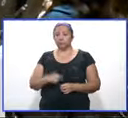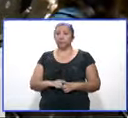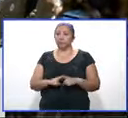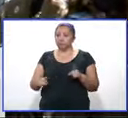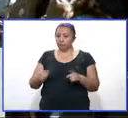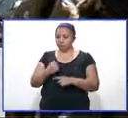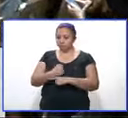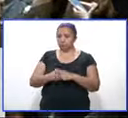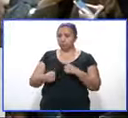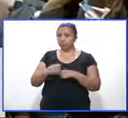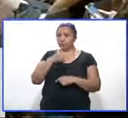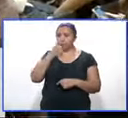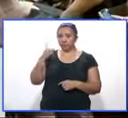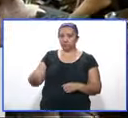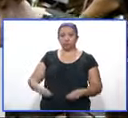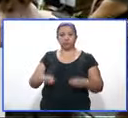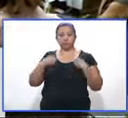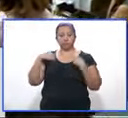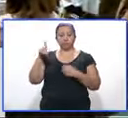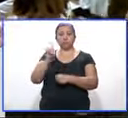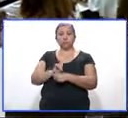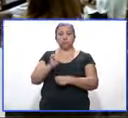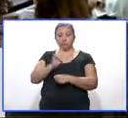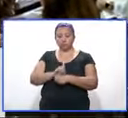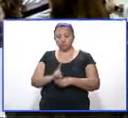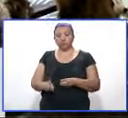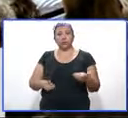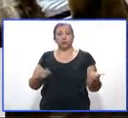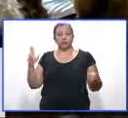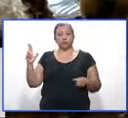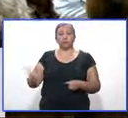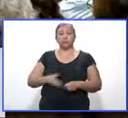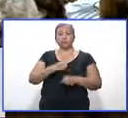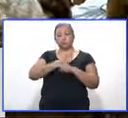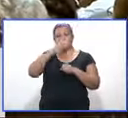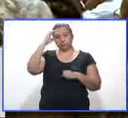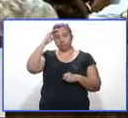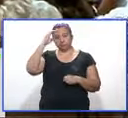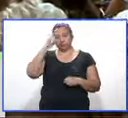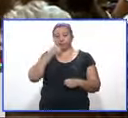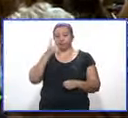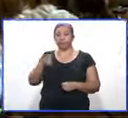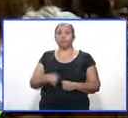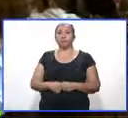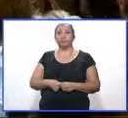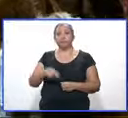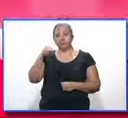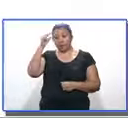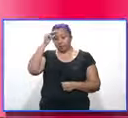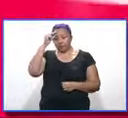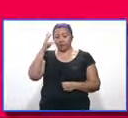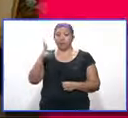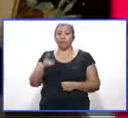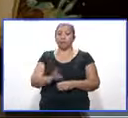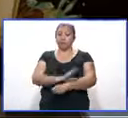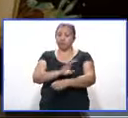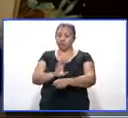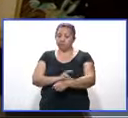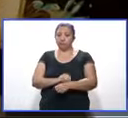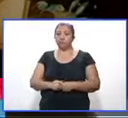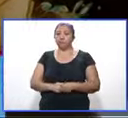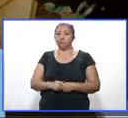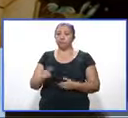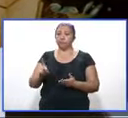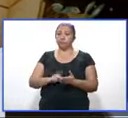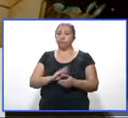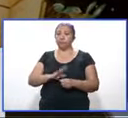diversas situaciones que enfrentan en su vida cotidiana, pues desarrollarán habilidades, pensamiento crítico e inteligencia emocional. Cada vez